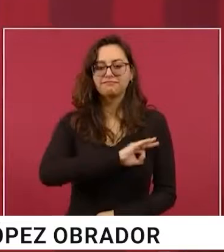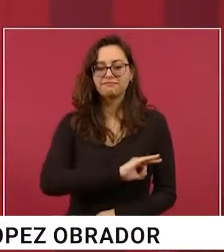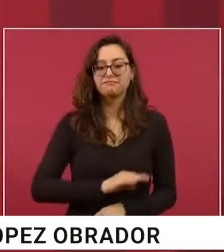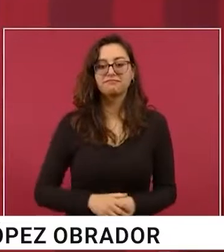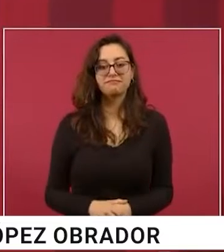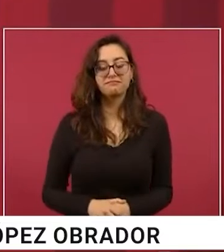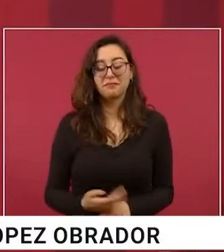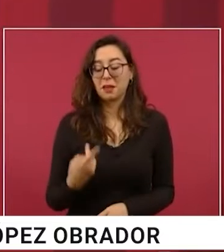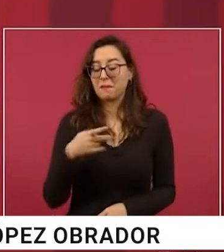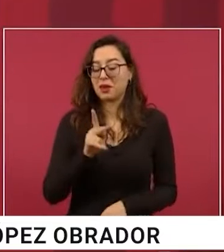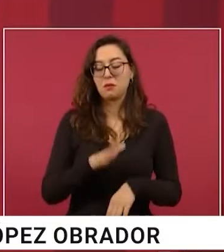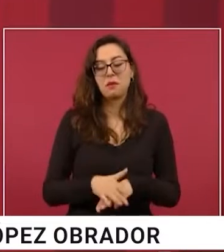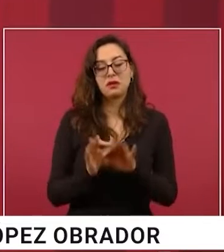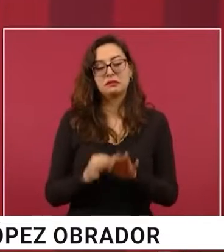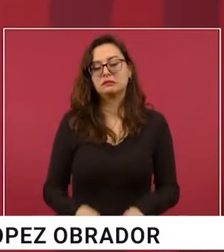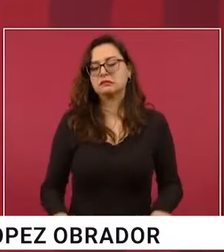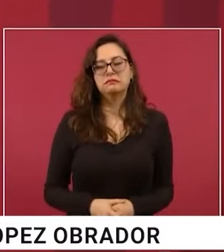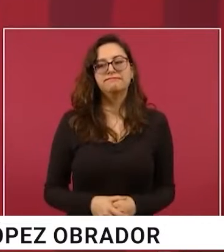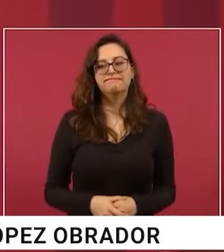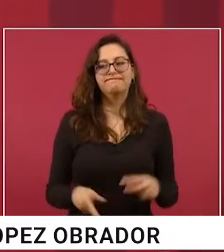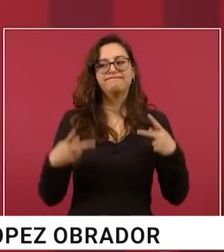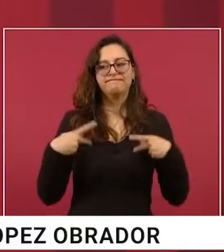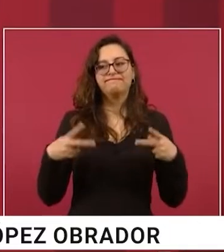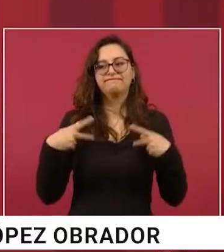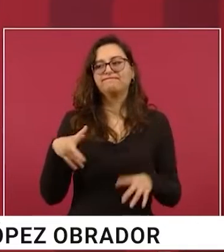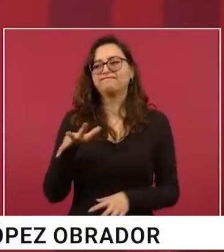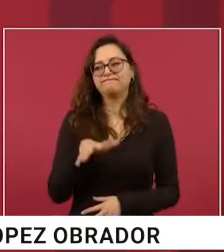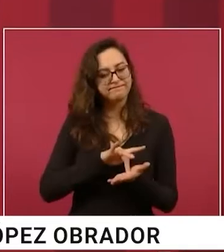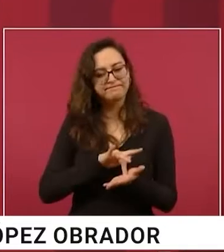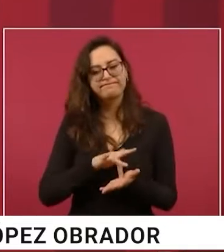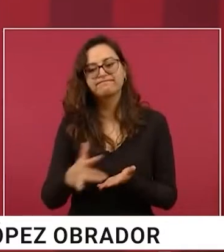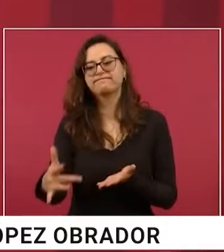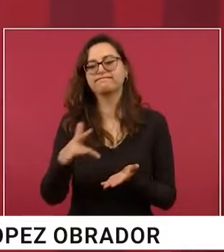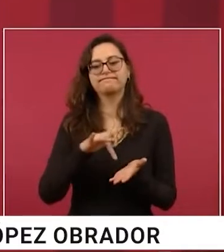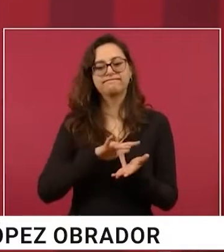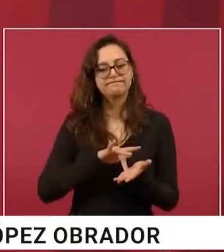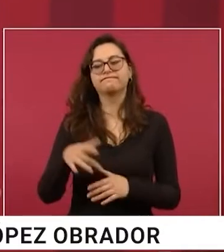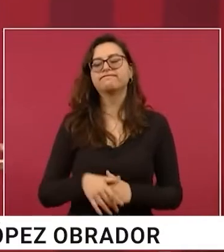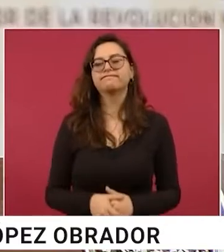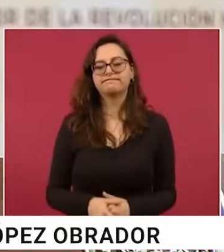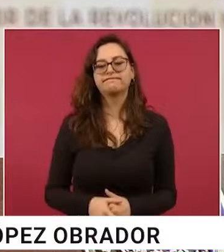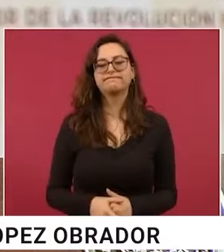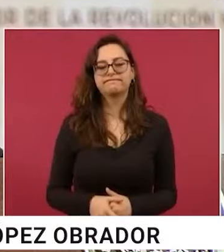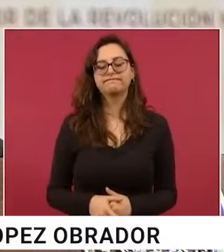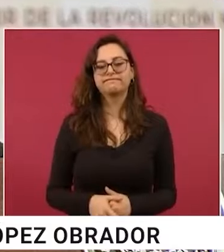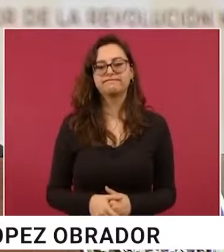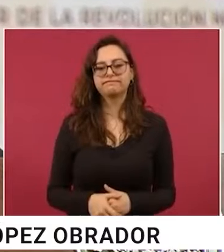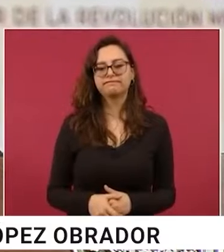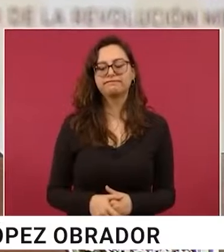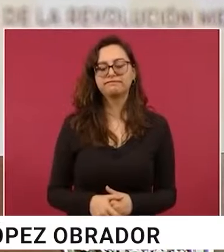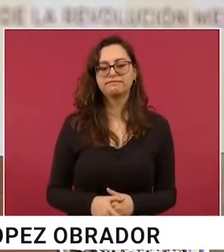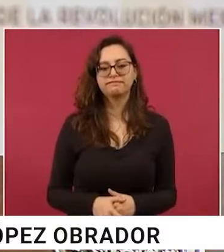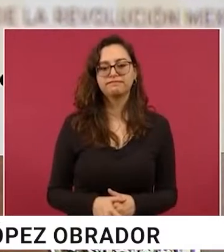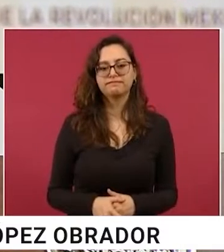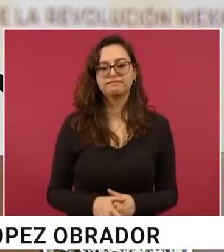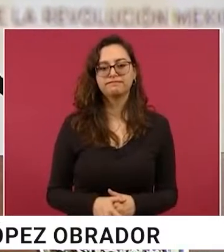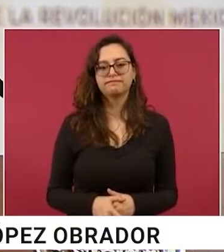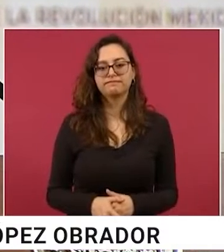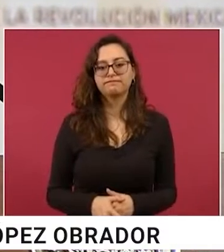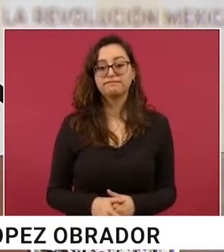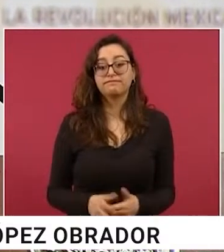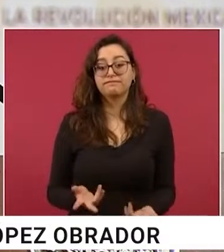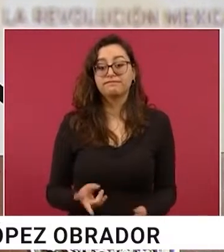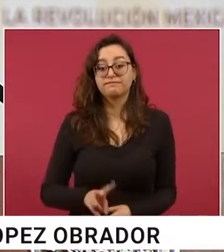muy agradecido con la gente, con todos, porque se volvió a dejar